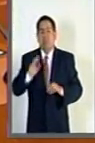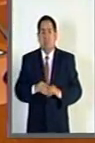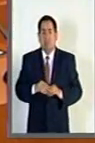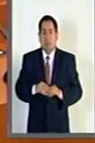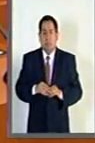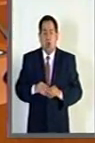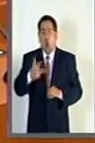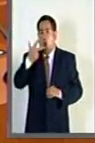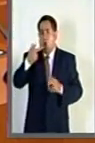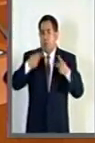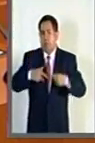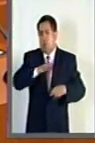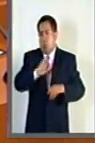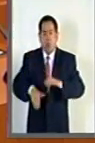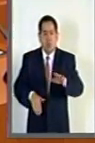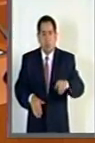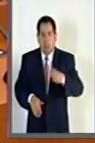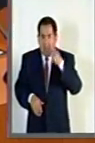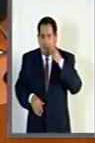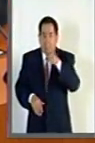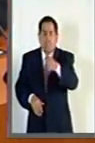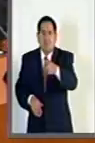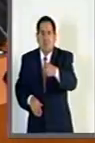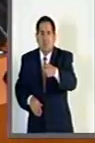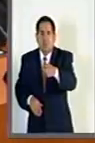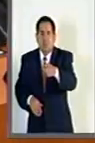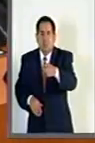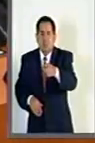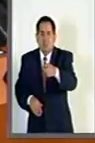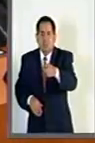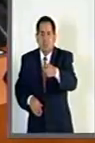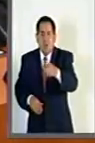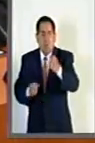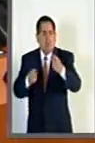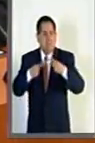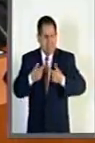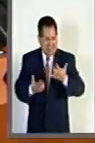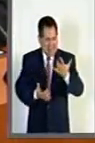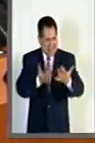8 muertos y aquí hay muchos calcinados.